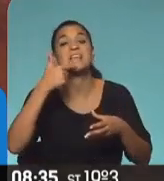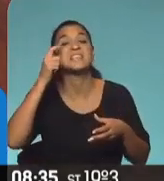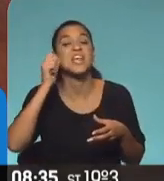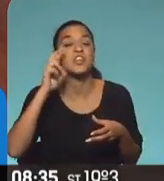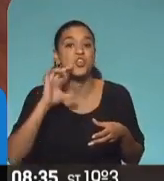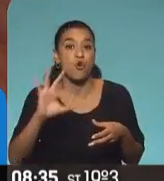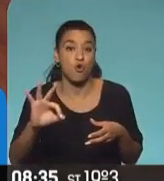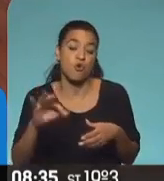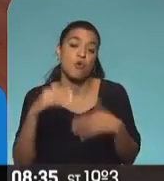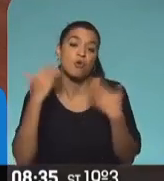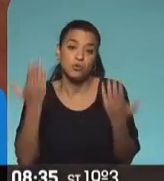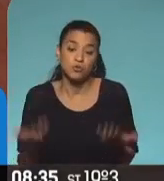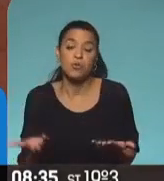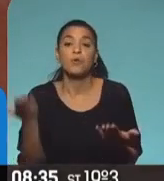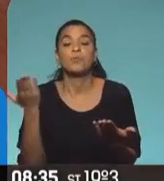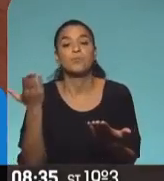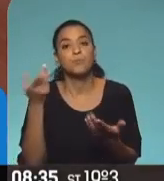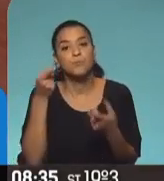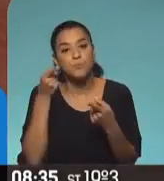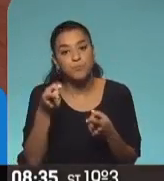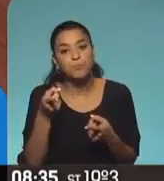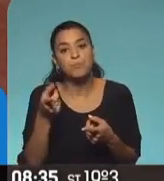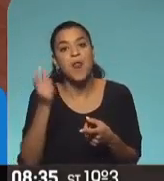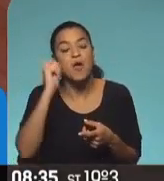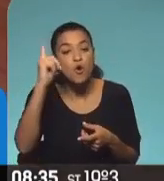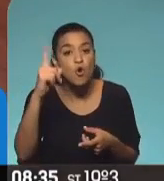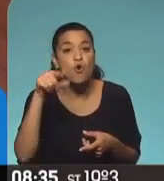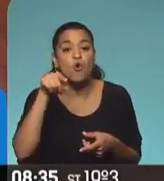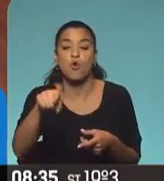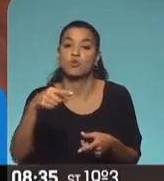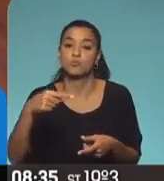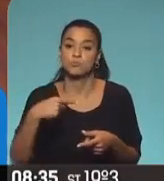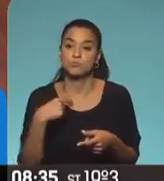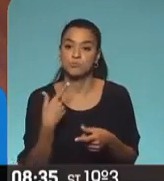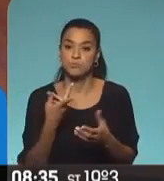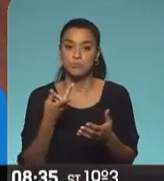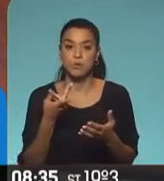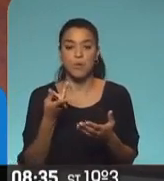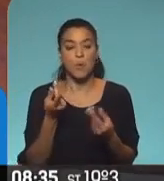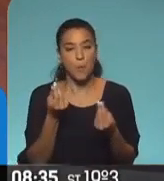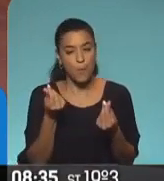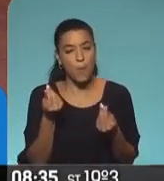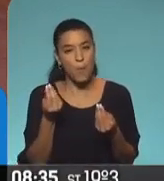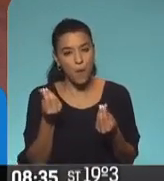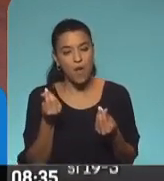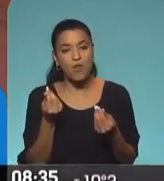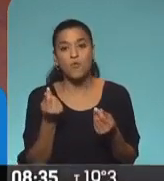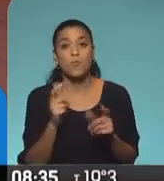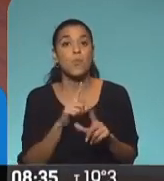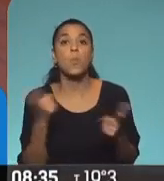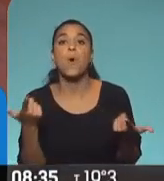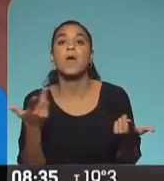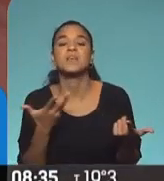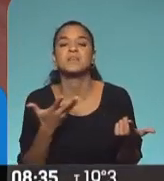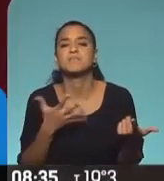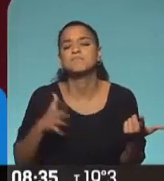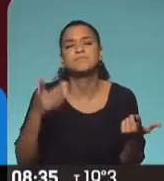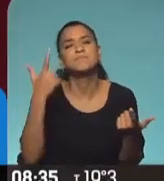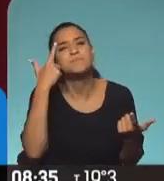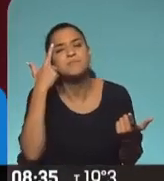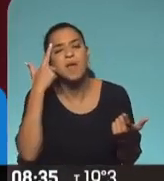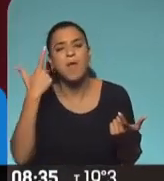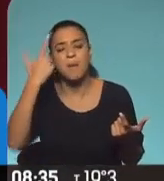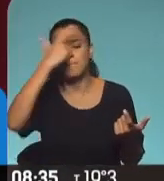tanto creo que el nuevo gesto para lograr algo que insisto hay que poner en valor digamos no hay espacio para las cuestiones de carácter